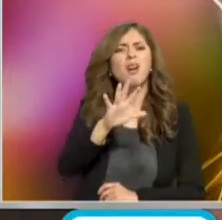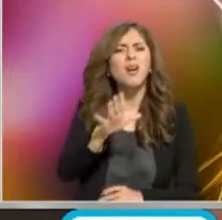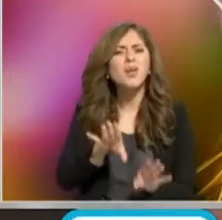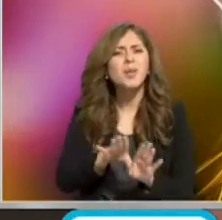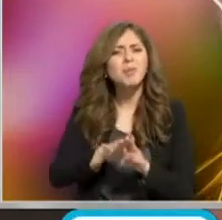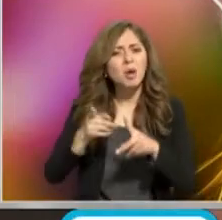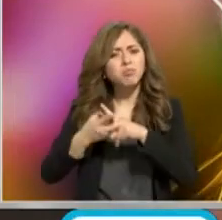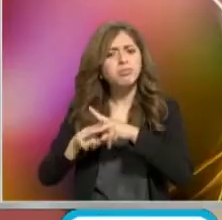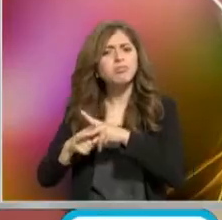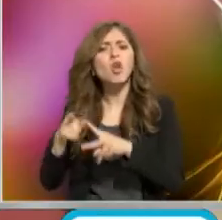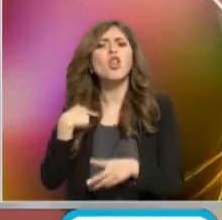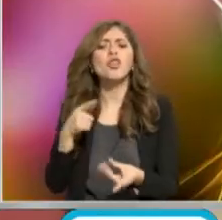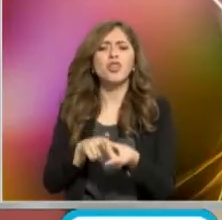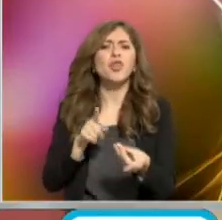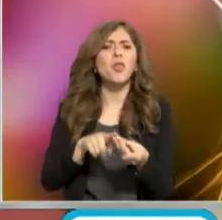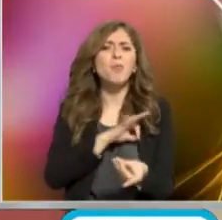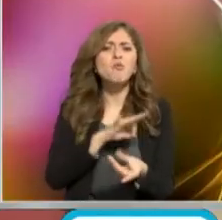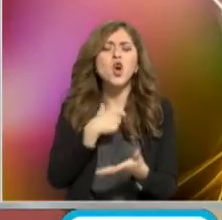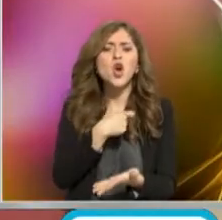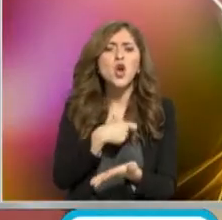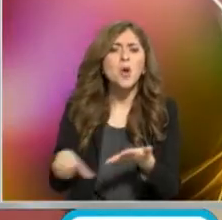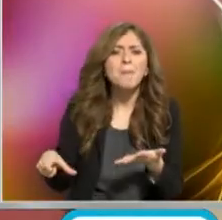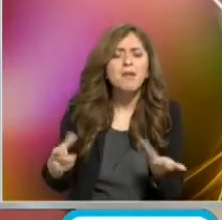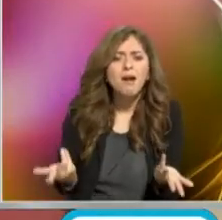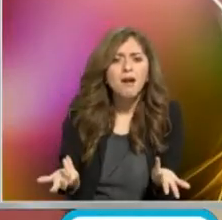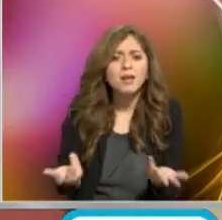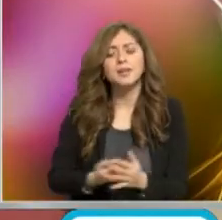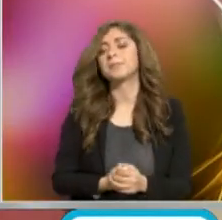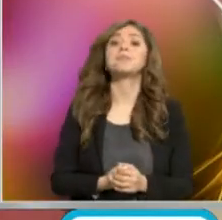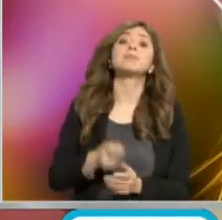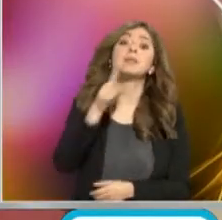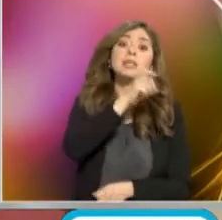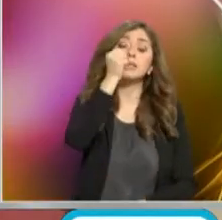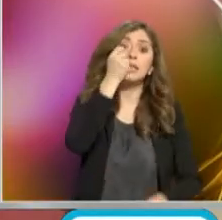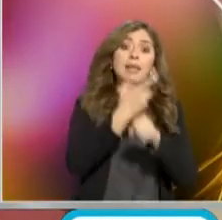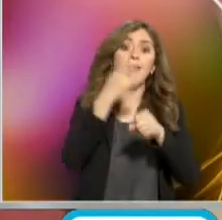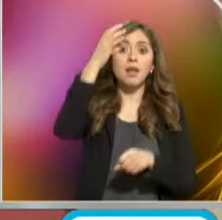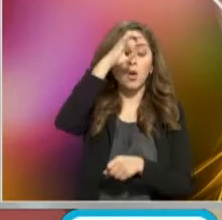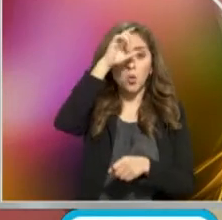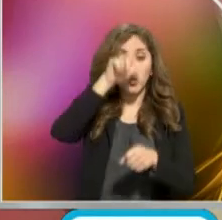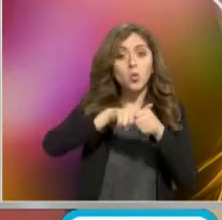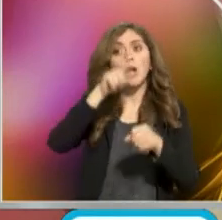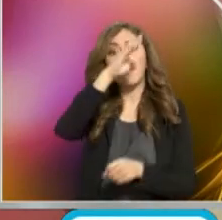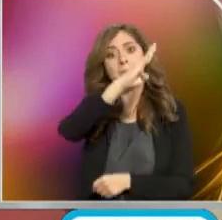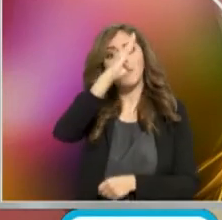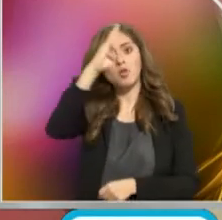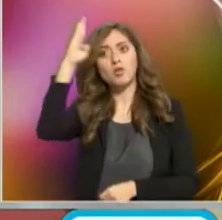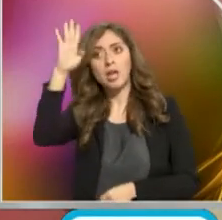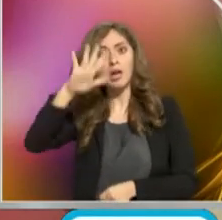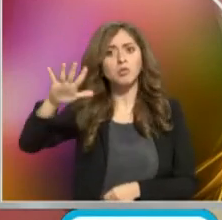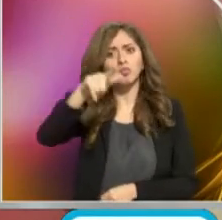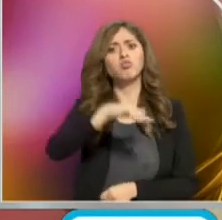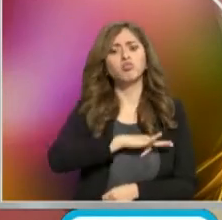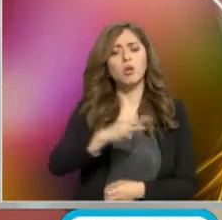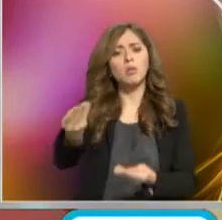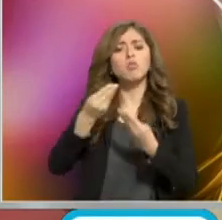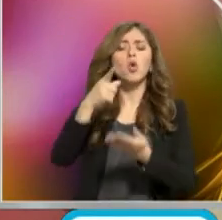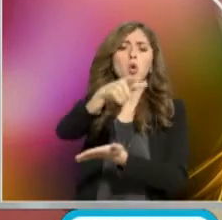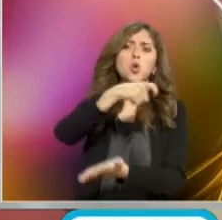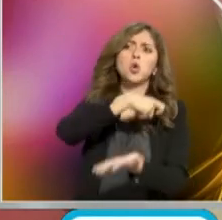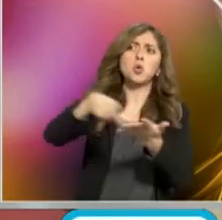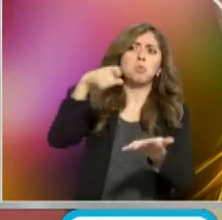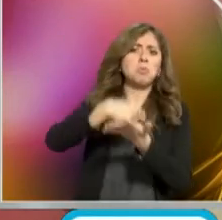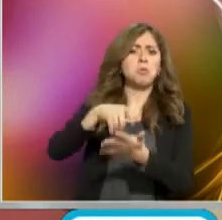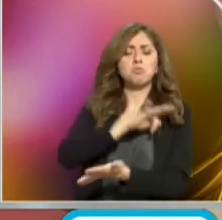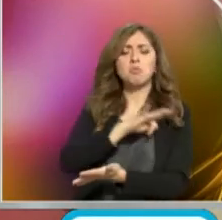podemos conseguir ¿dónde? En todos lados está, ya. Como es de la Secretaría de Cultura, está en todas las bibliotecas públicas y se puede comprar en todos lados. ¿Y no está bien